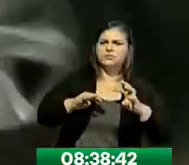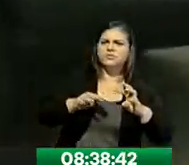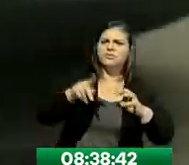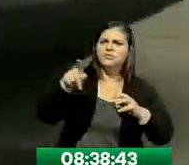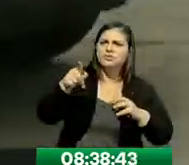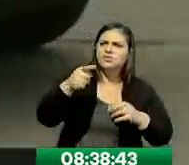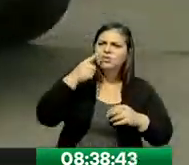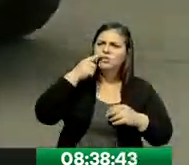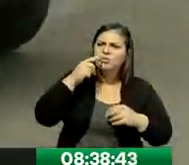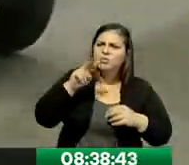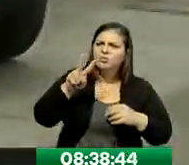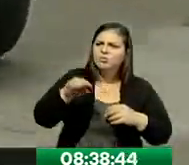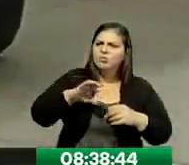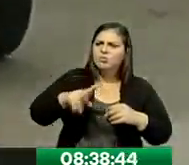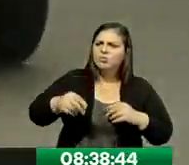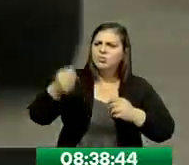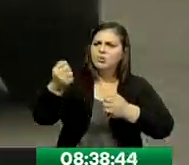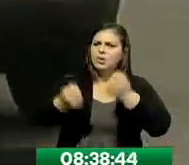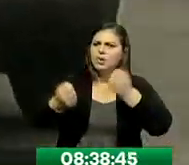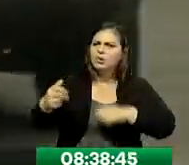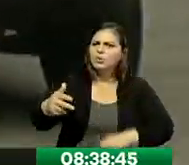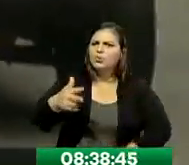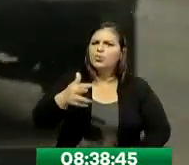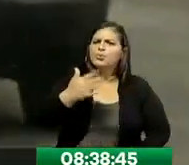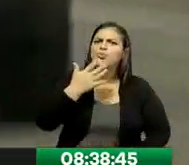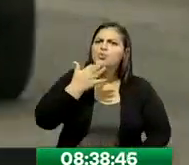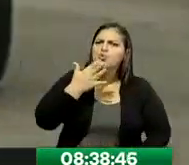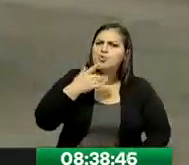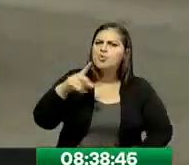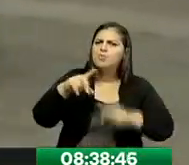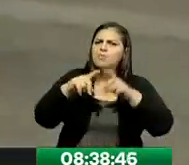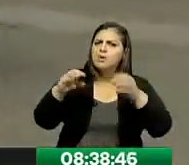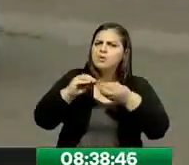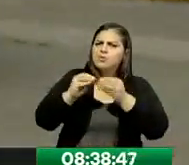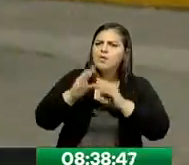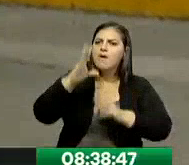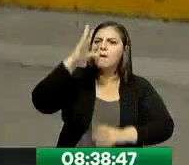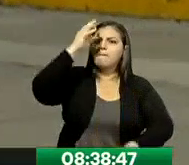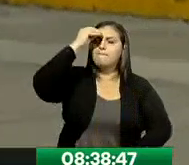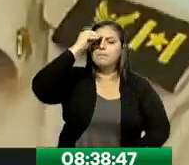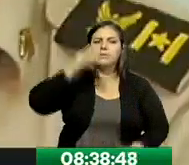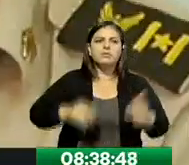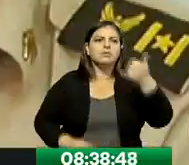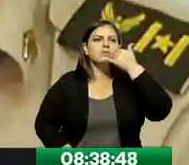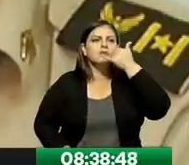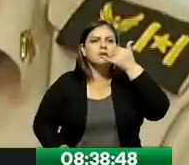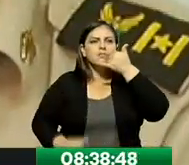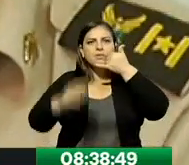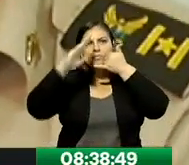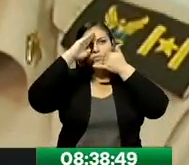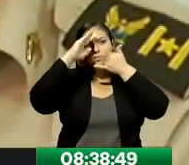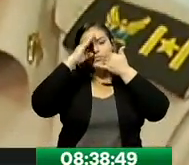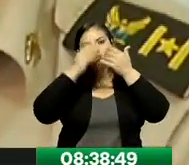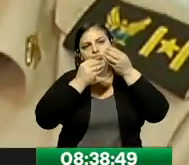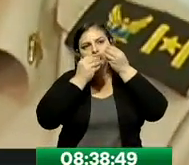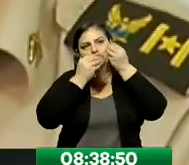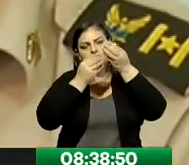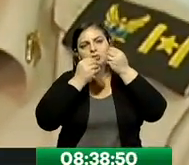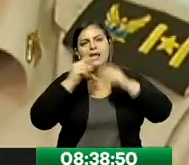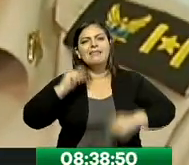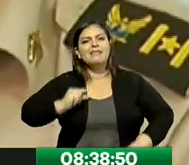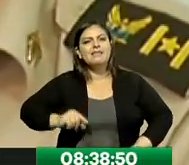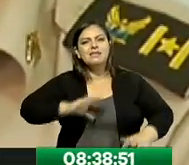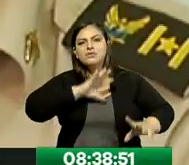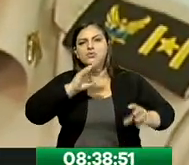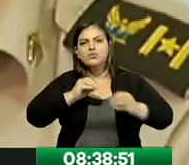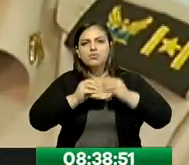las indagaciones, se logró llegar hasta un domicilio situado en la vía Durán-Boliche. En las cuales se encuentran